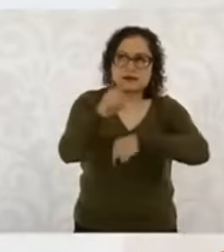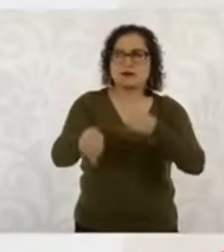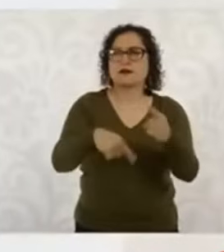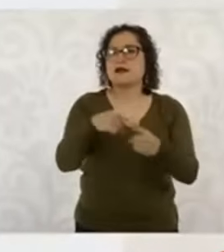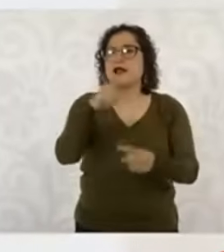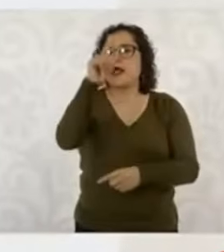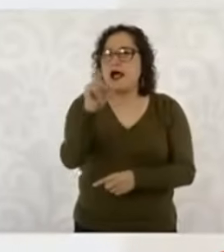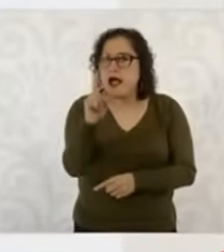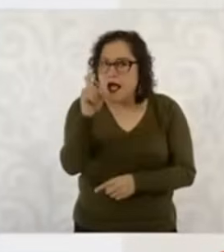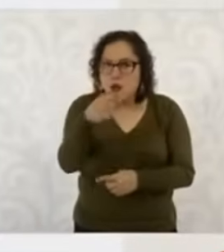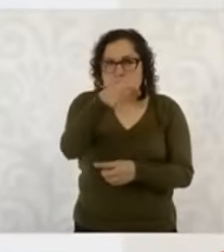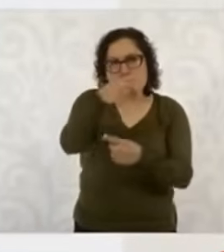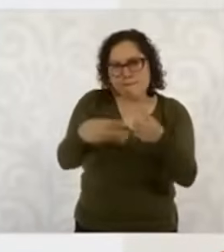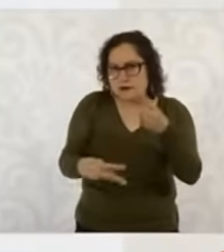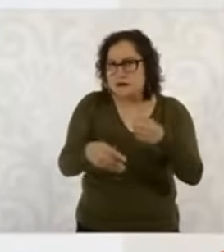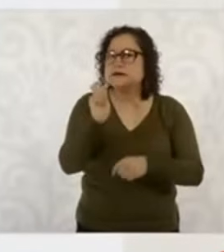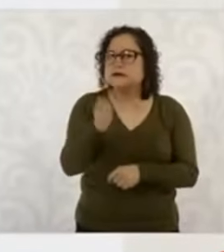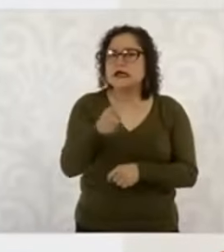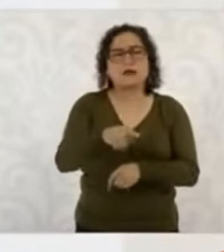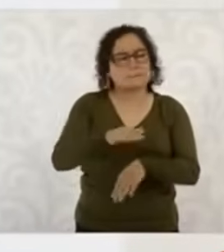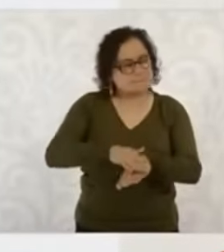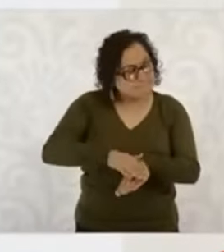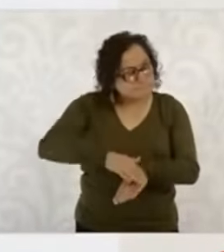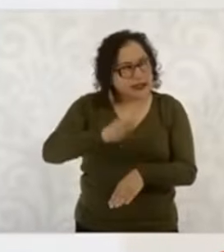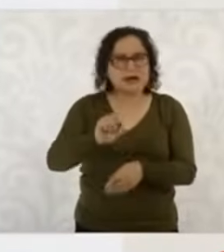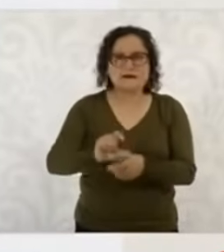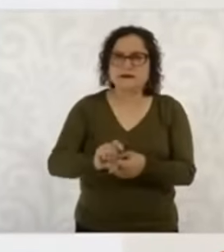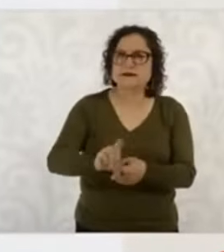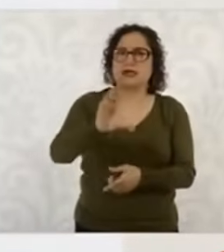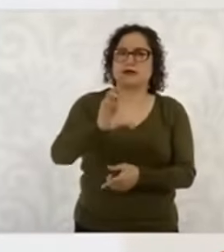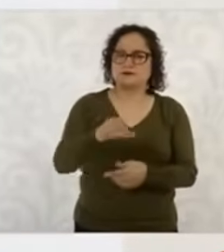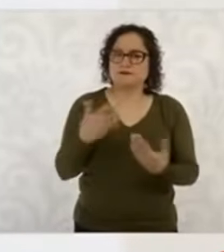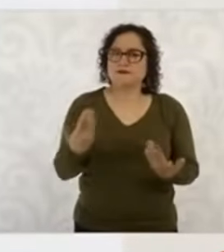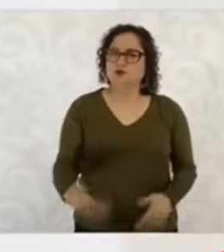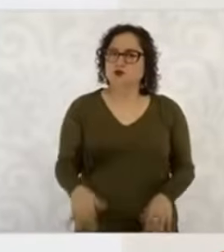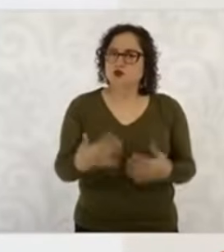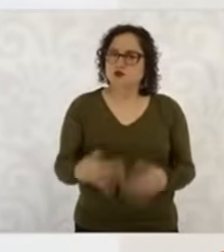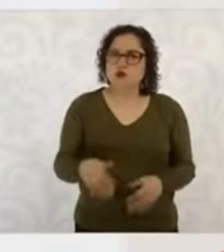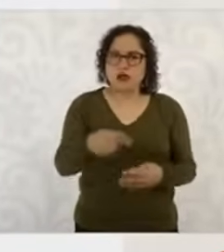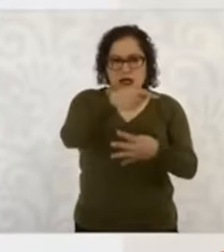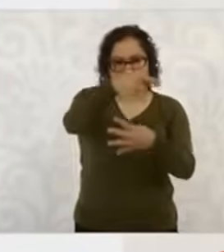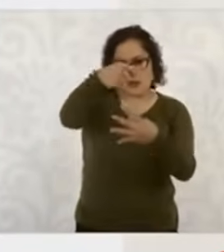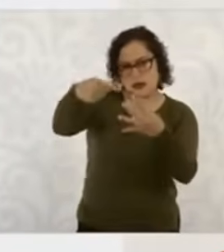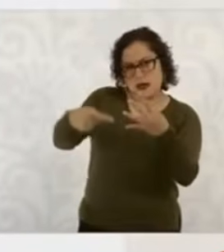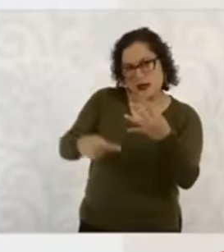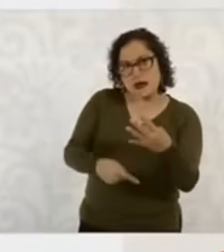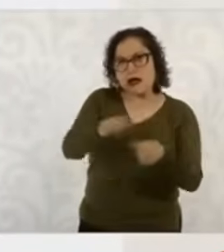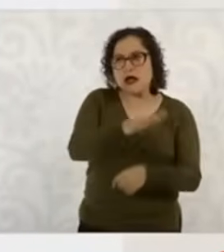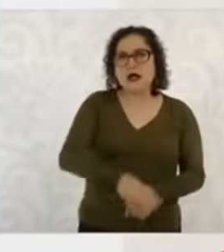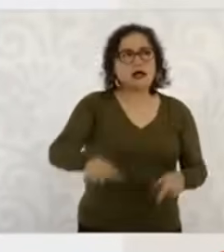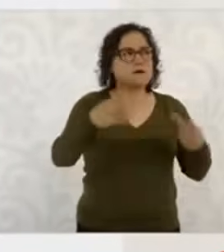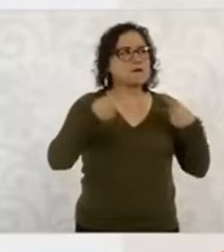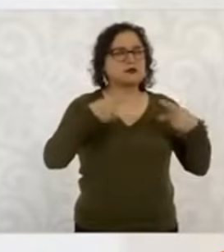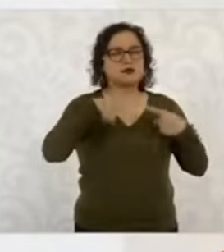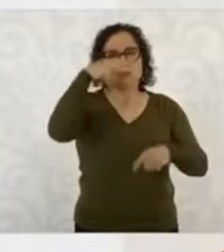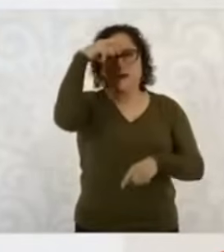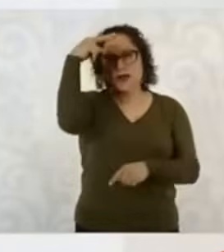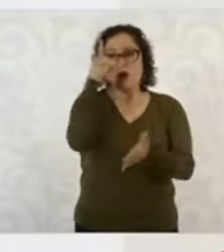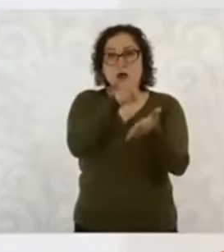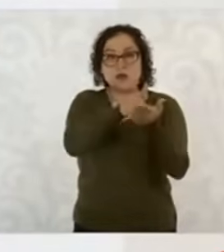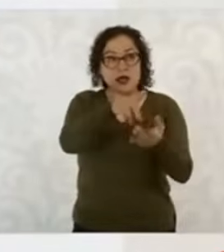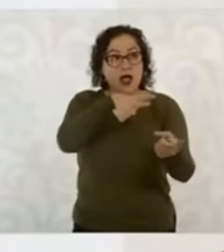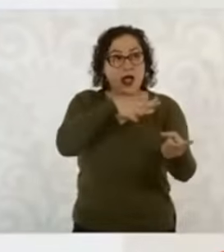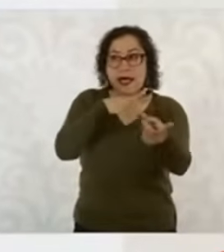Entonces, esa es la característica. Garantizados todos los derechos de las mexicanas y mexicanos y al